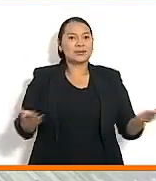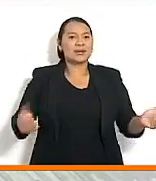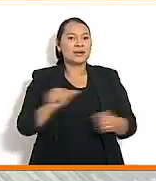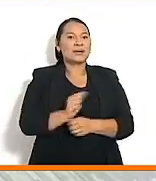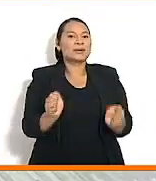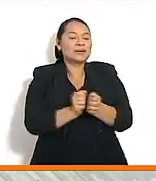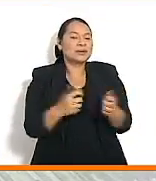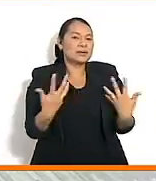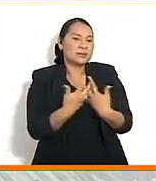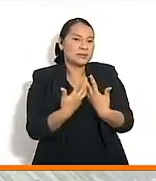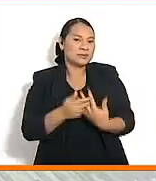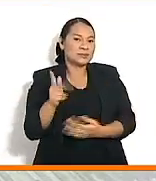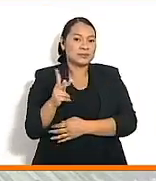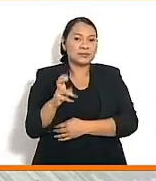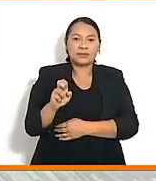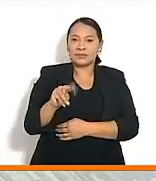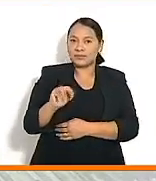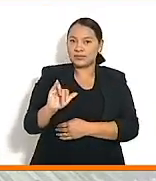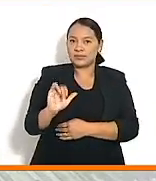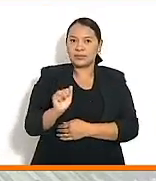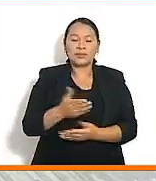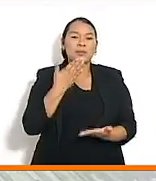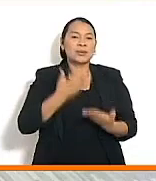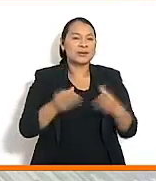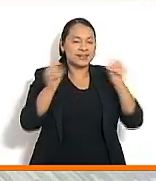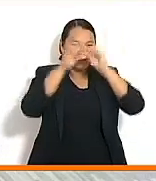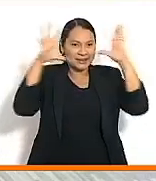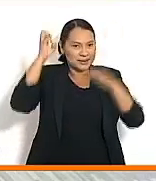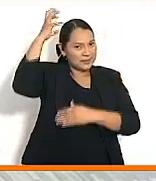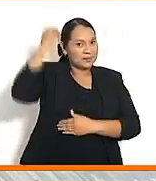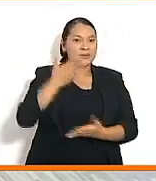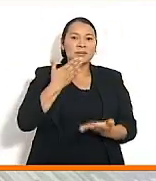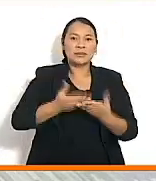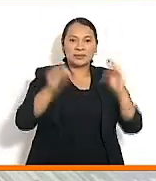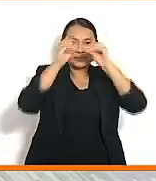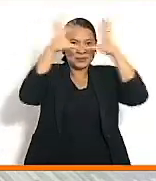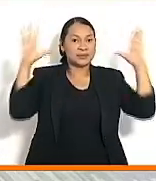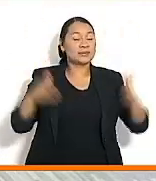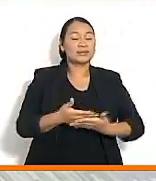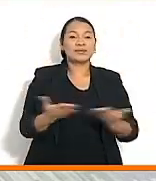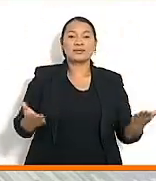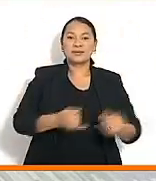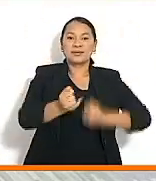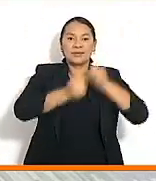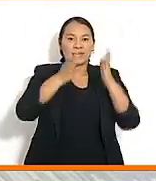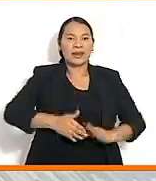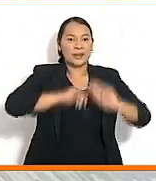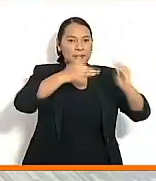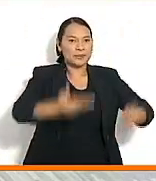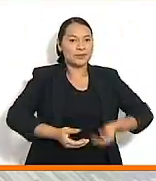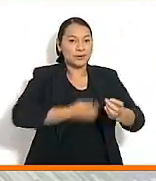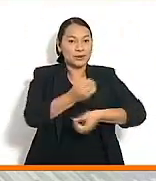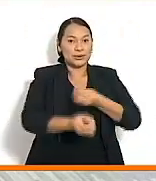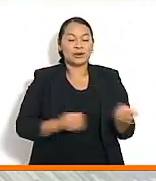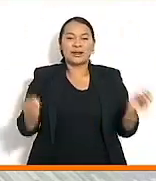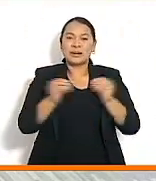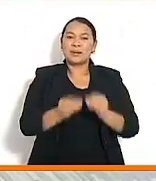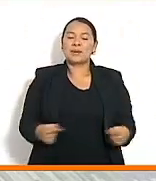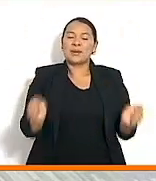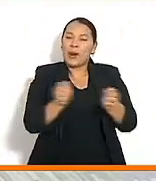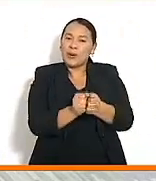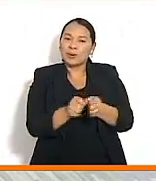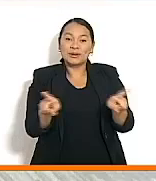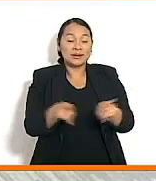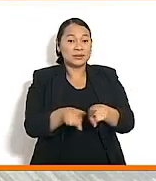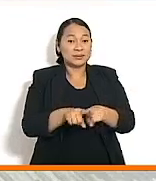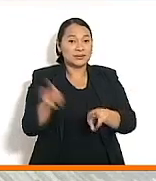Kenia. Buenos días, Kenia. Buenos días, Charlyn. Buenos días a todos nuestros fieles jugadores y bienvenidos a un sorteo más. En este momento presento a nuestro auditor y